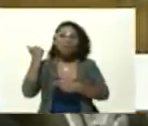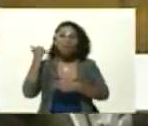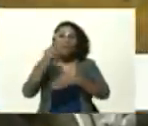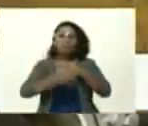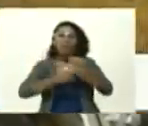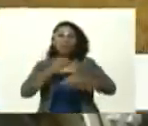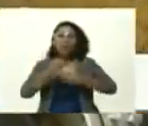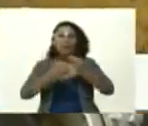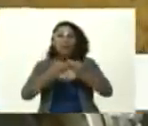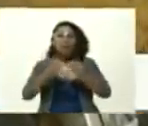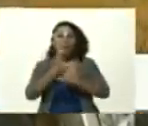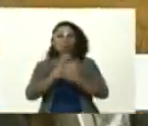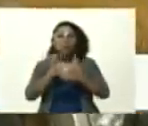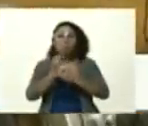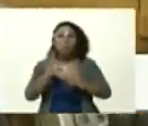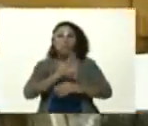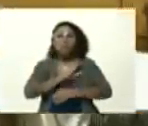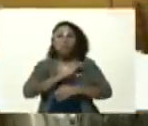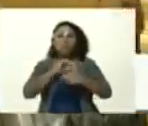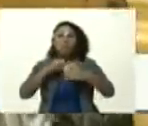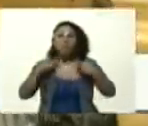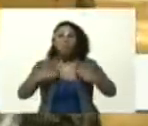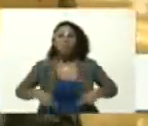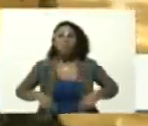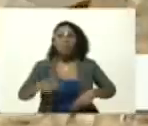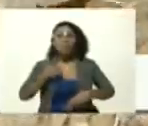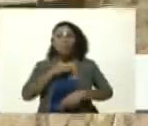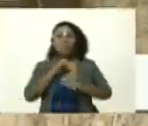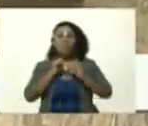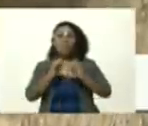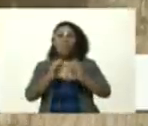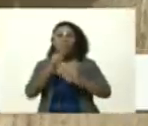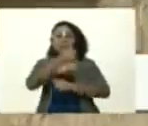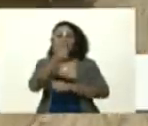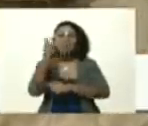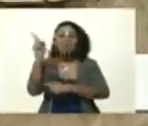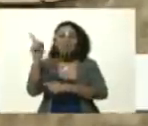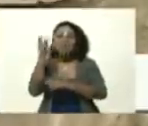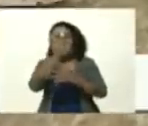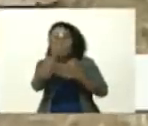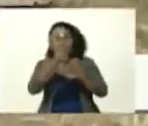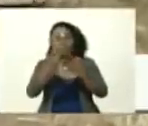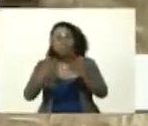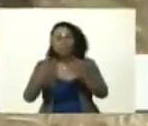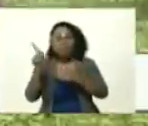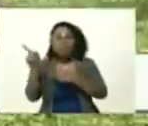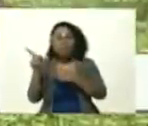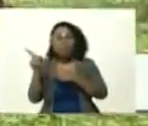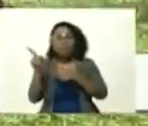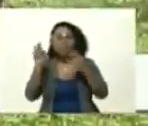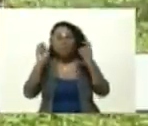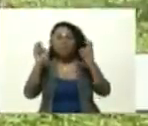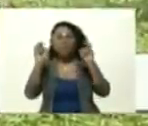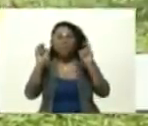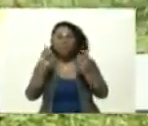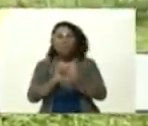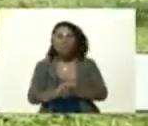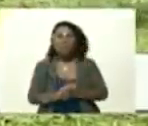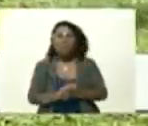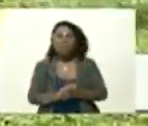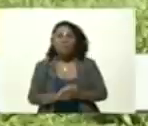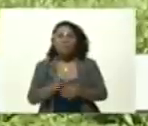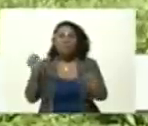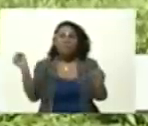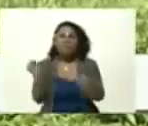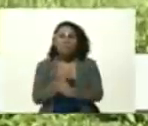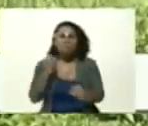hacerla patrimonio de la humanidad. Estamos siguiendo cada uno de esos lineamientos y de esos criterios,